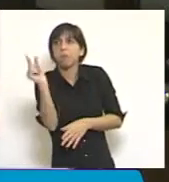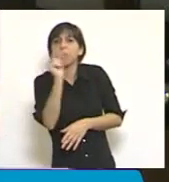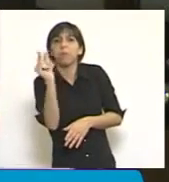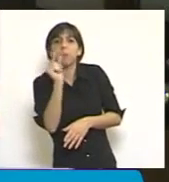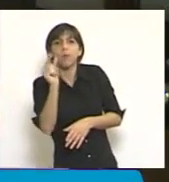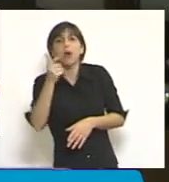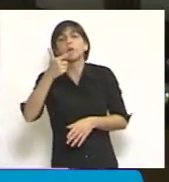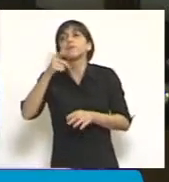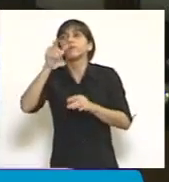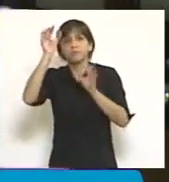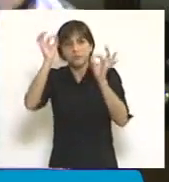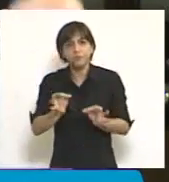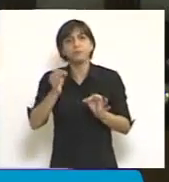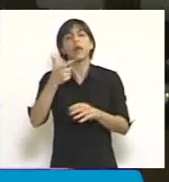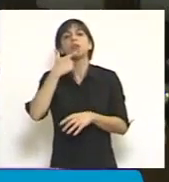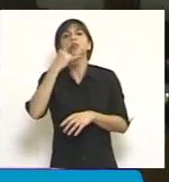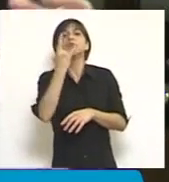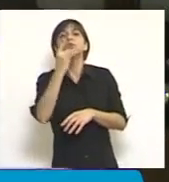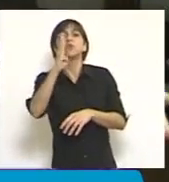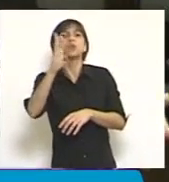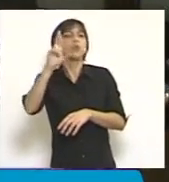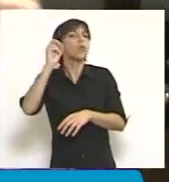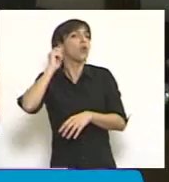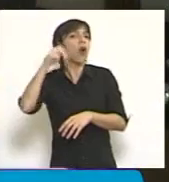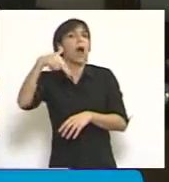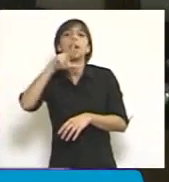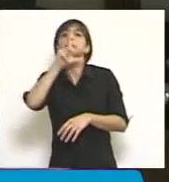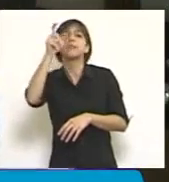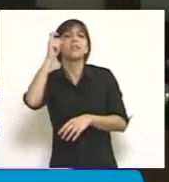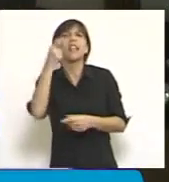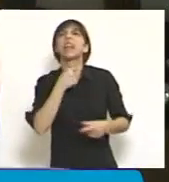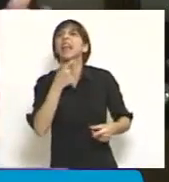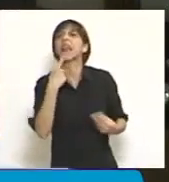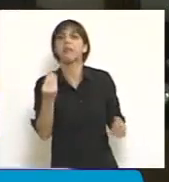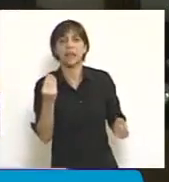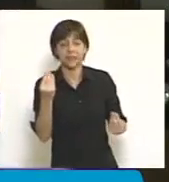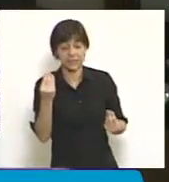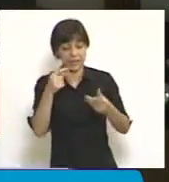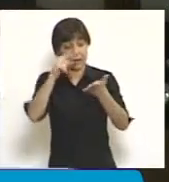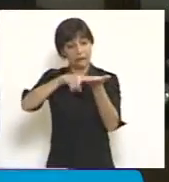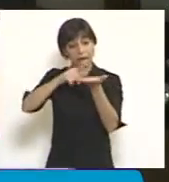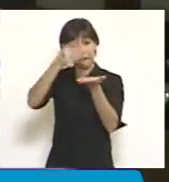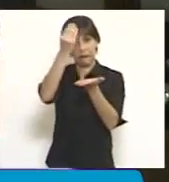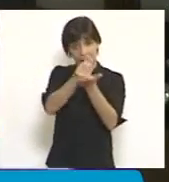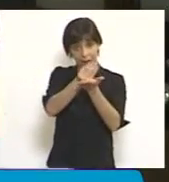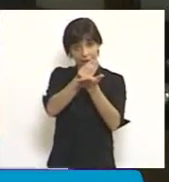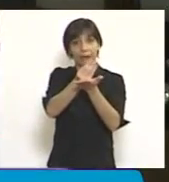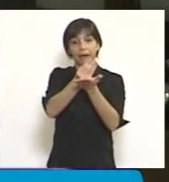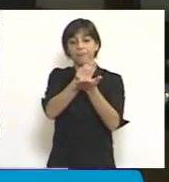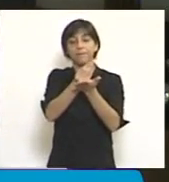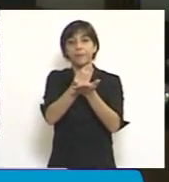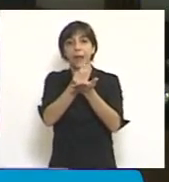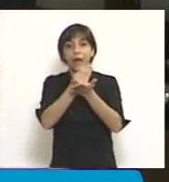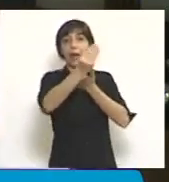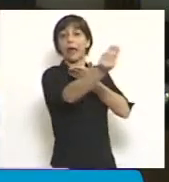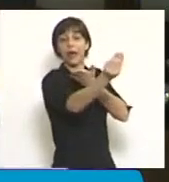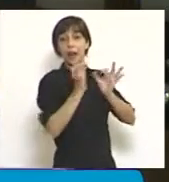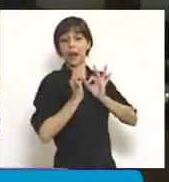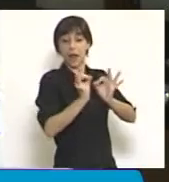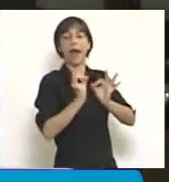titular. Lo primero que debe decirse es que esto desvirtúa esencialmente la concepción de lo que es